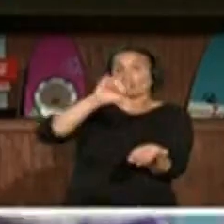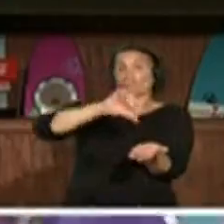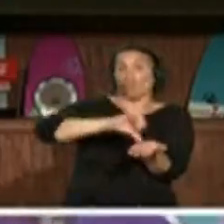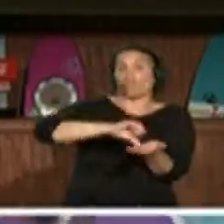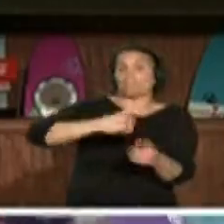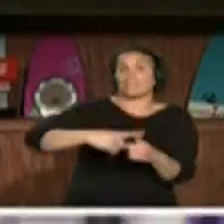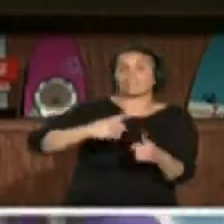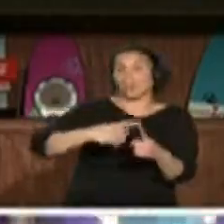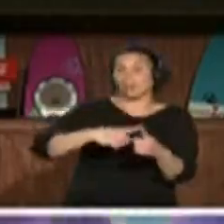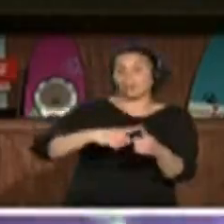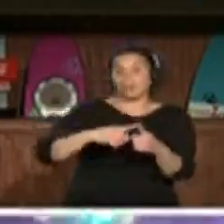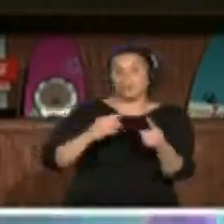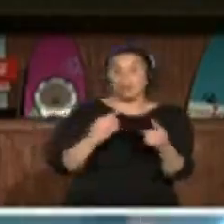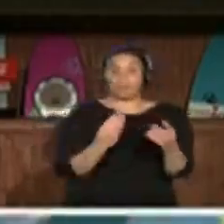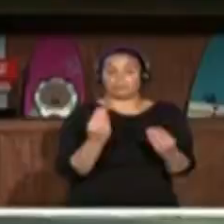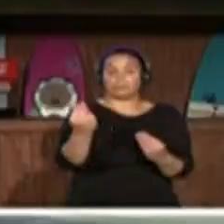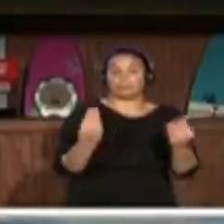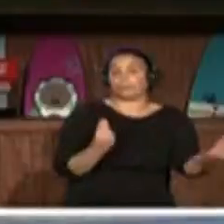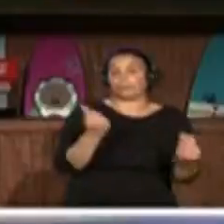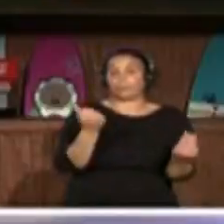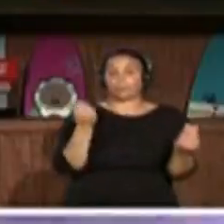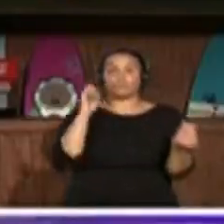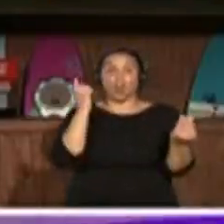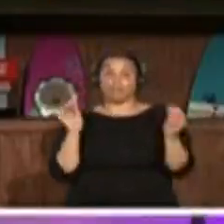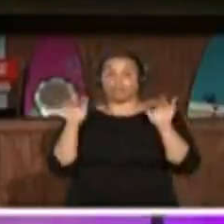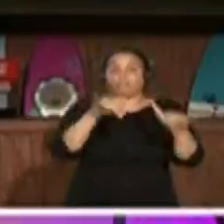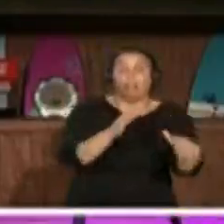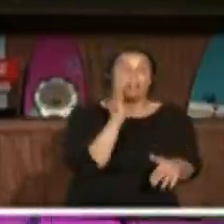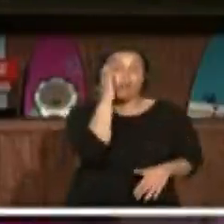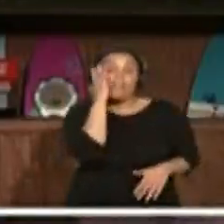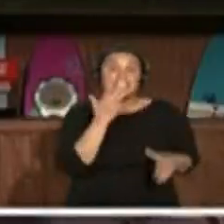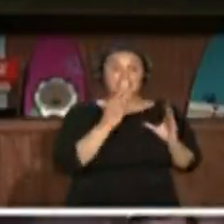ciudad dormitorio. Si no hay crucero,